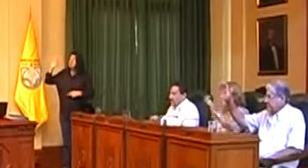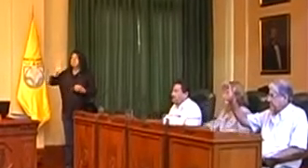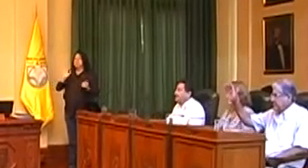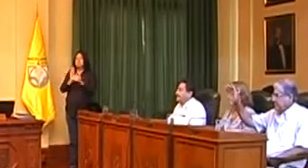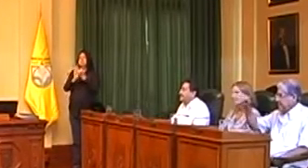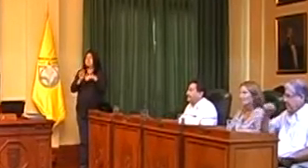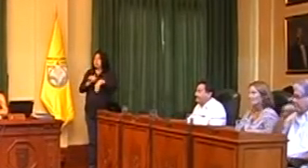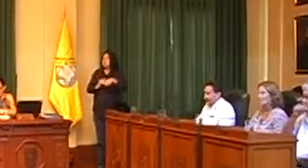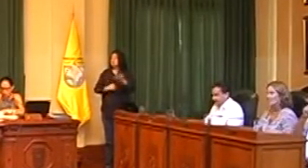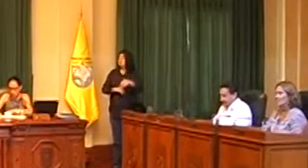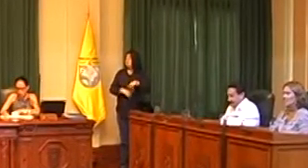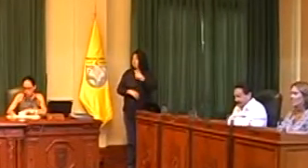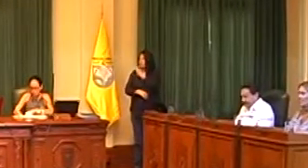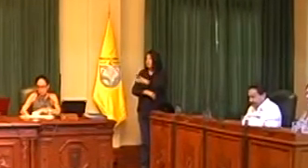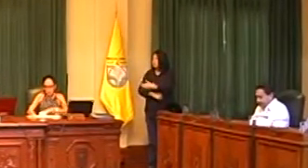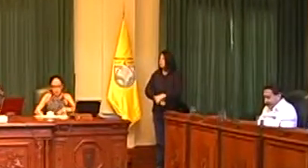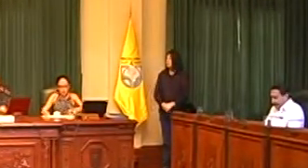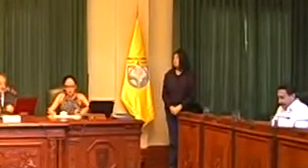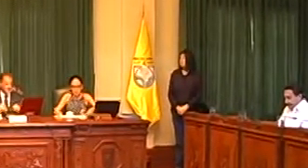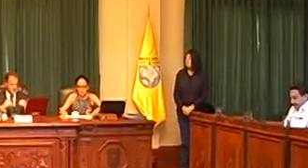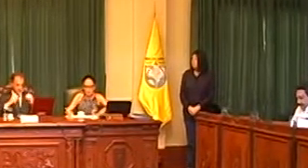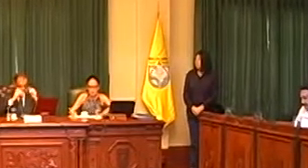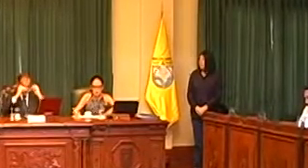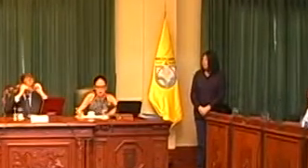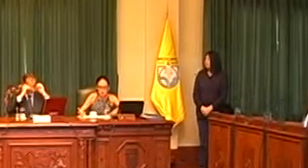pasa a la orden del día. Muy bien, muchas gracias.